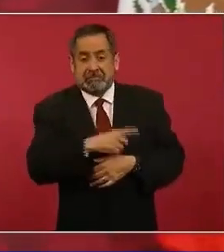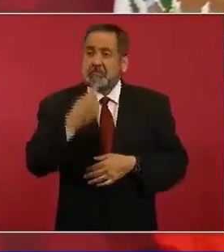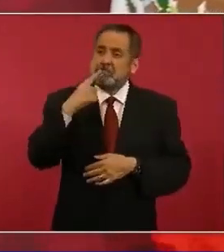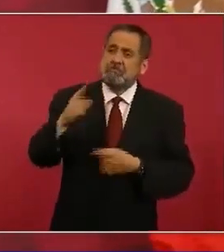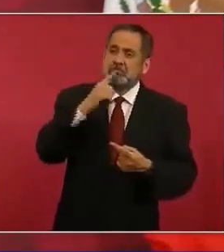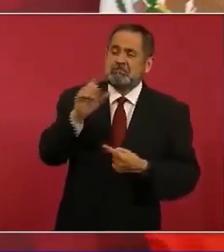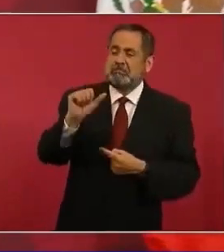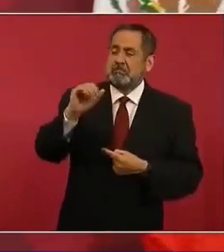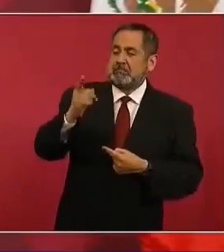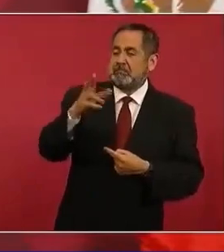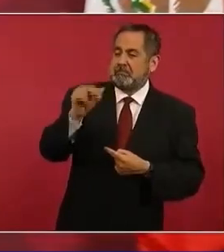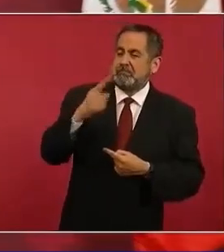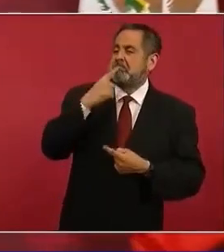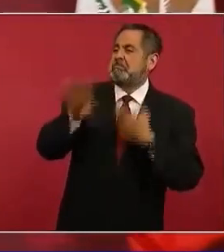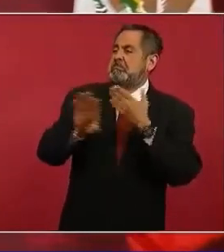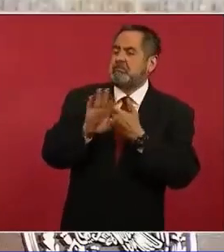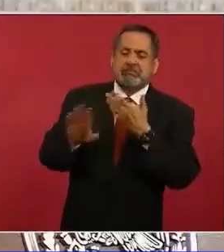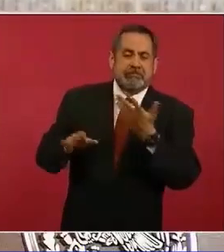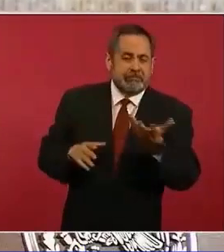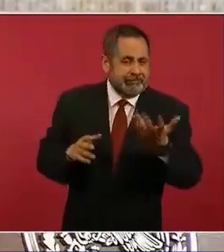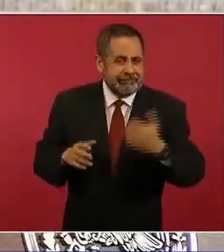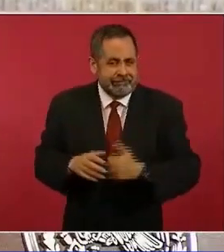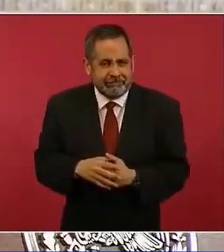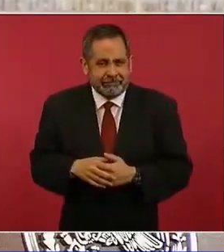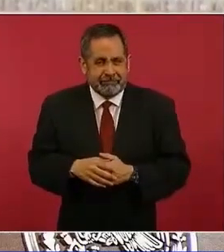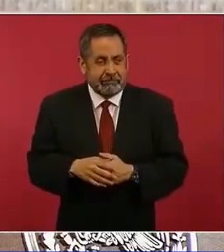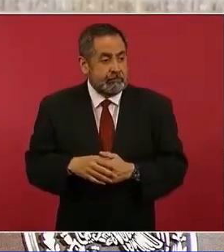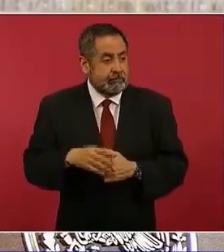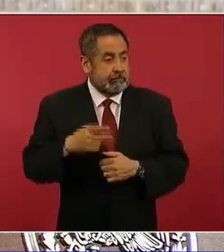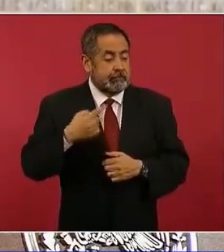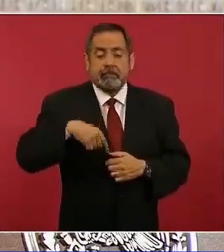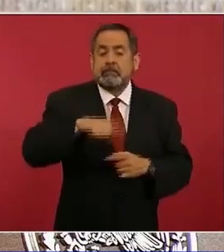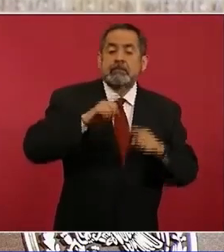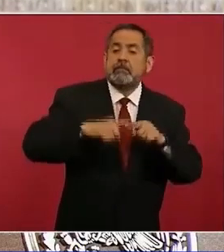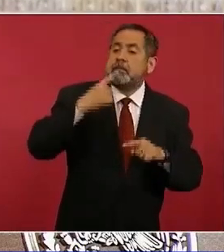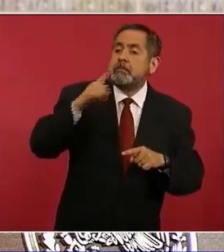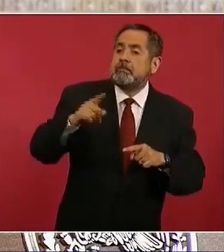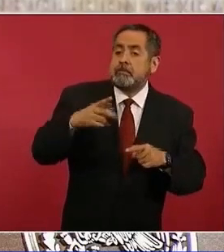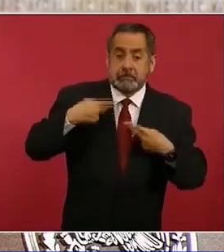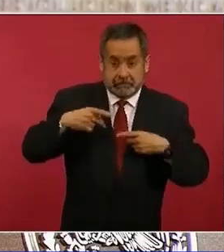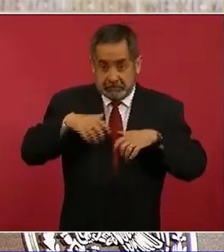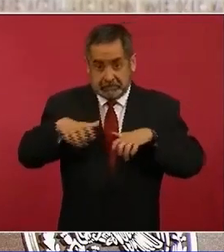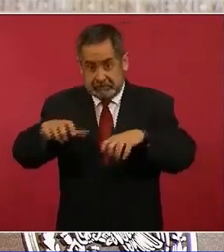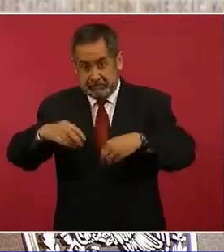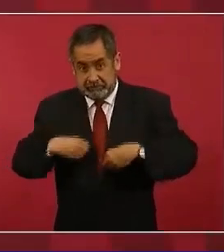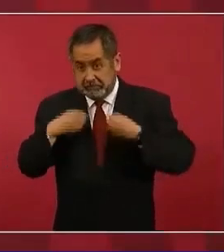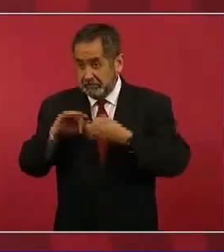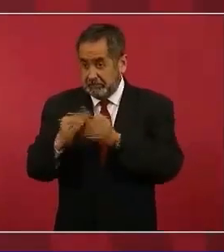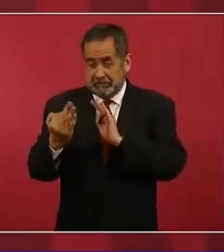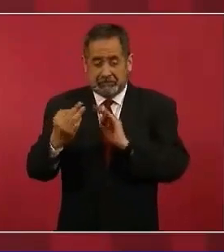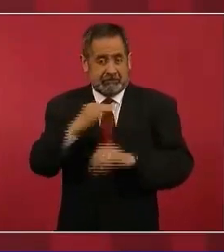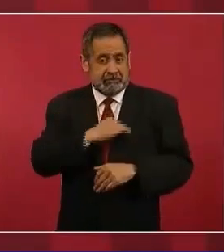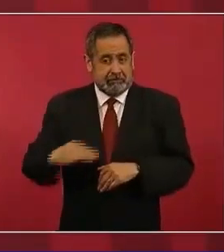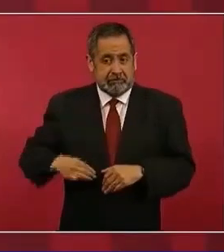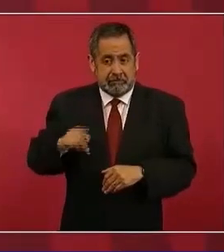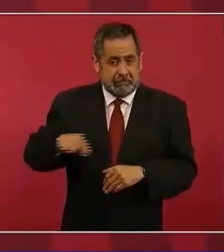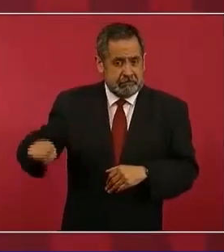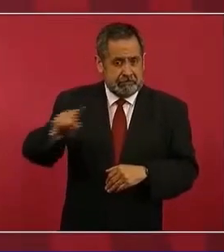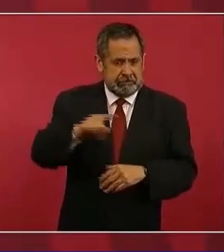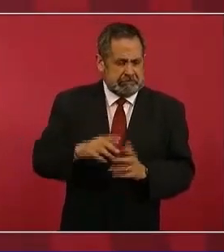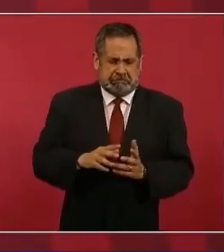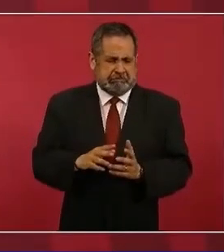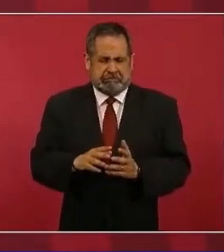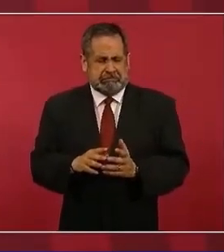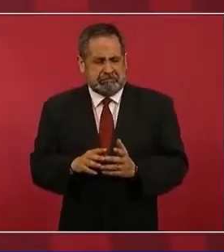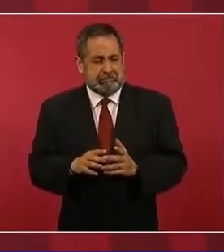Ayer comentaba yo que no se ampararon los pobladores de los municipios cercanos al